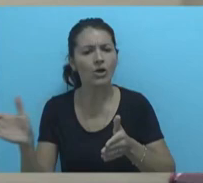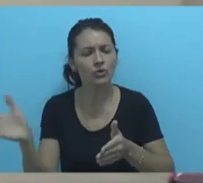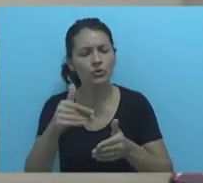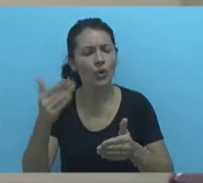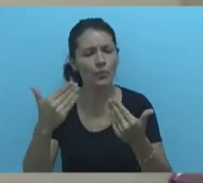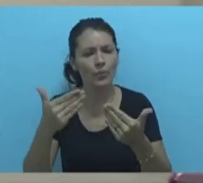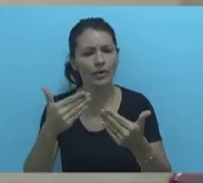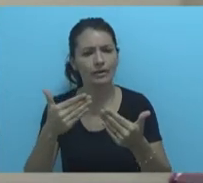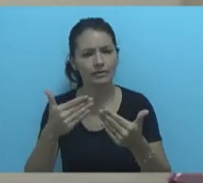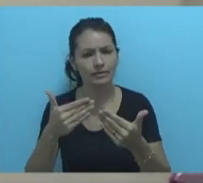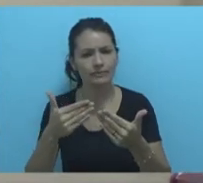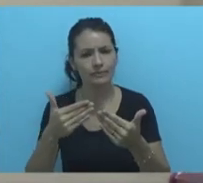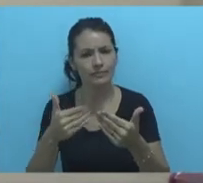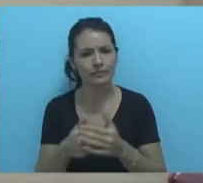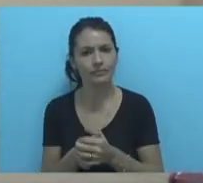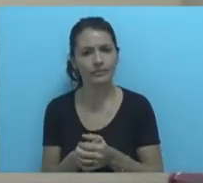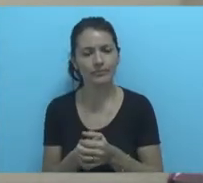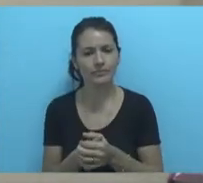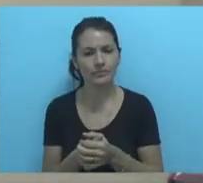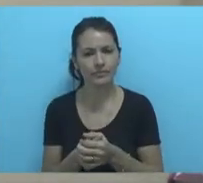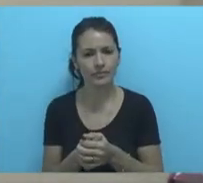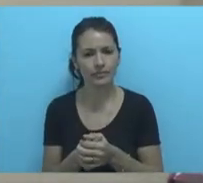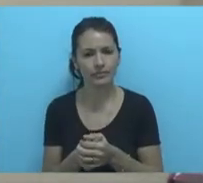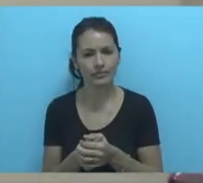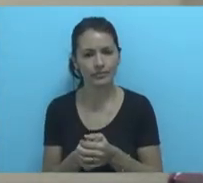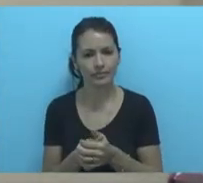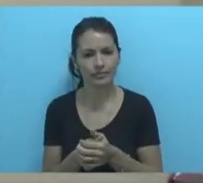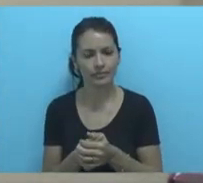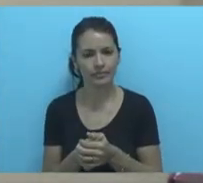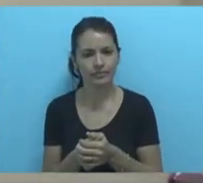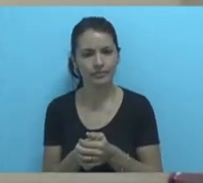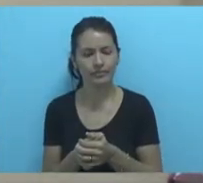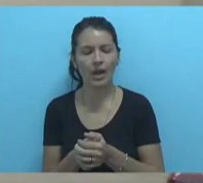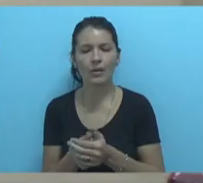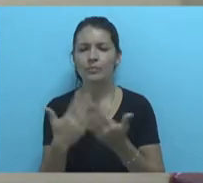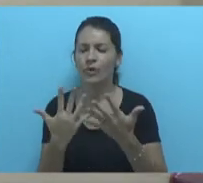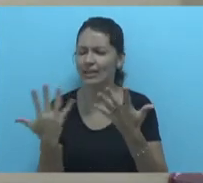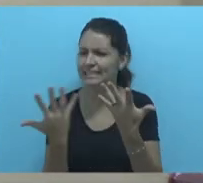que intervienen en todo el proceso de integración sociourbana.